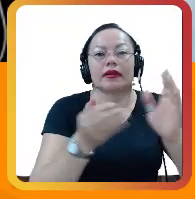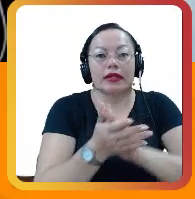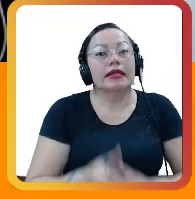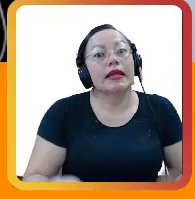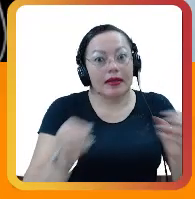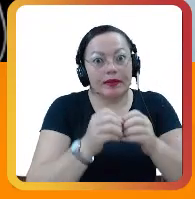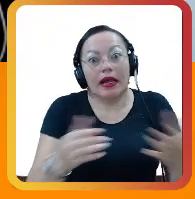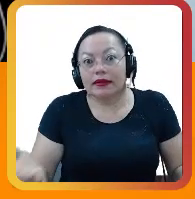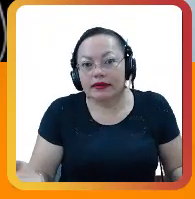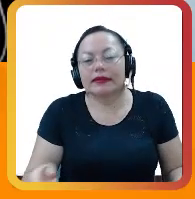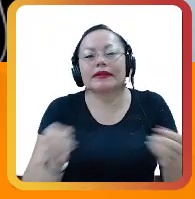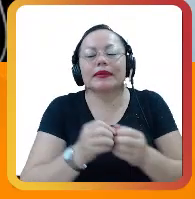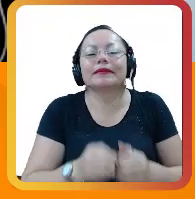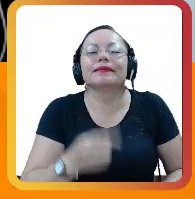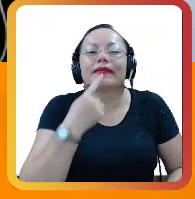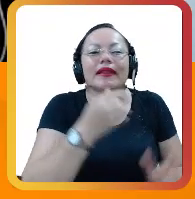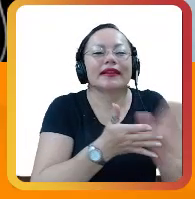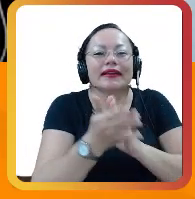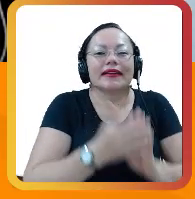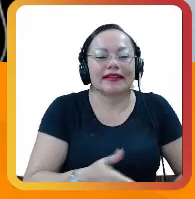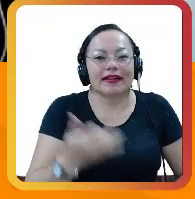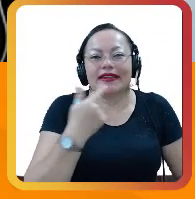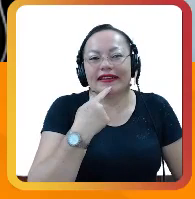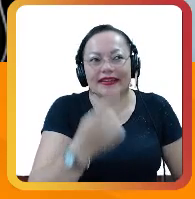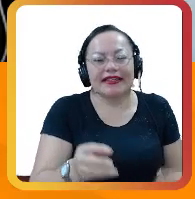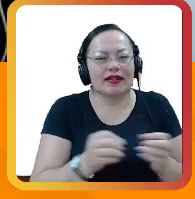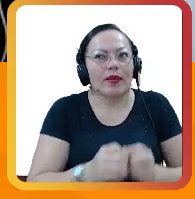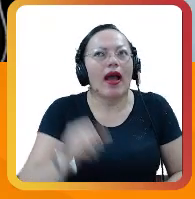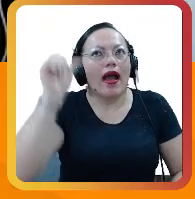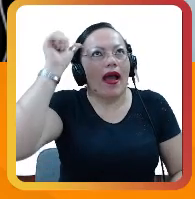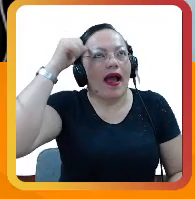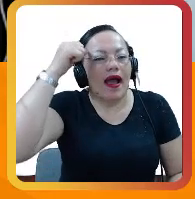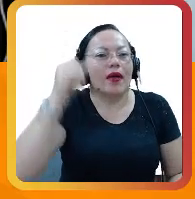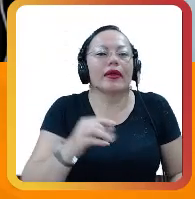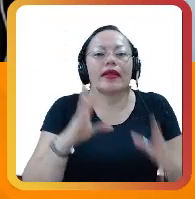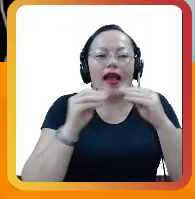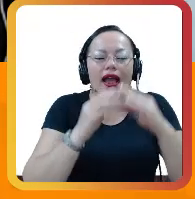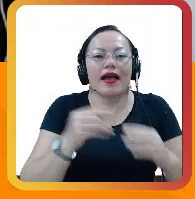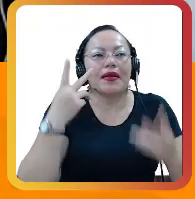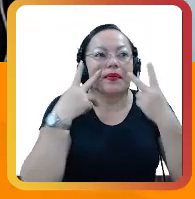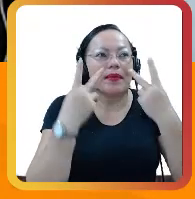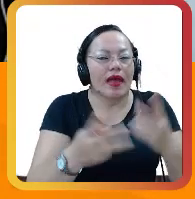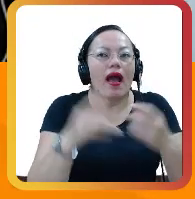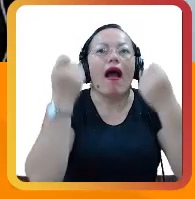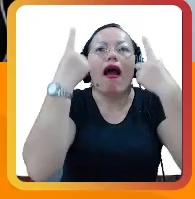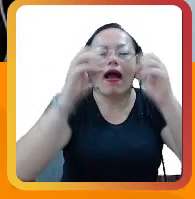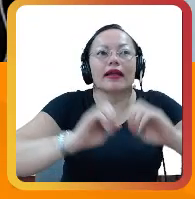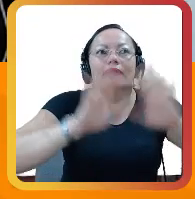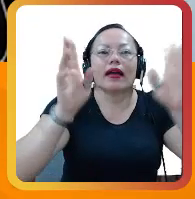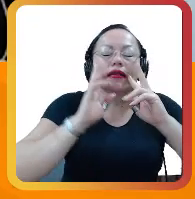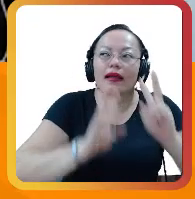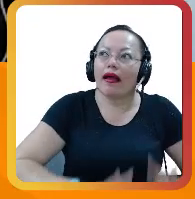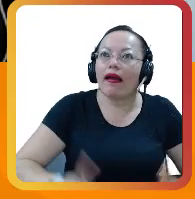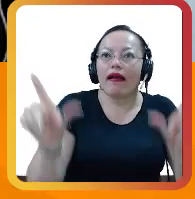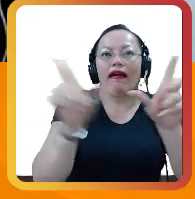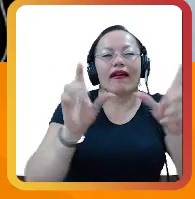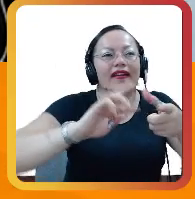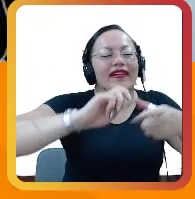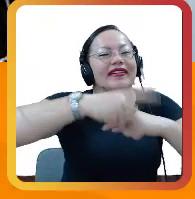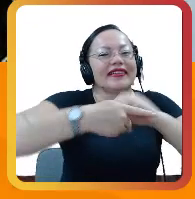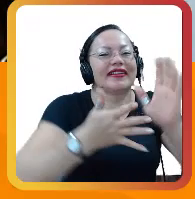altos. Entonces, pues, la idea es que sea acorde con lo que la gente ve y encuentra en nuestro canal Visión